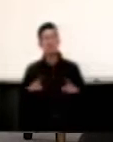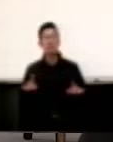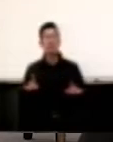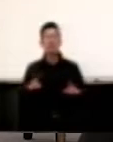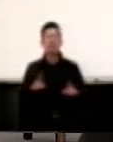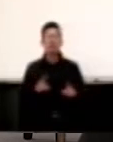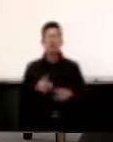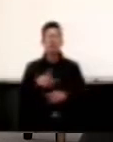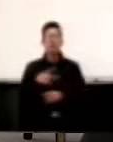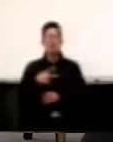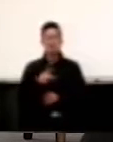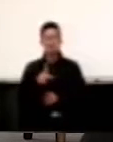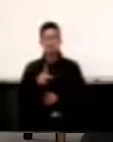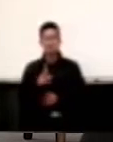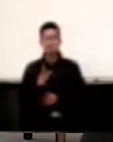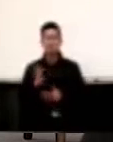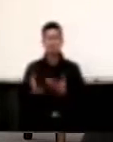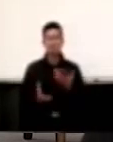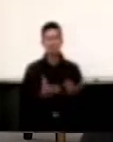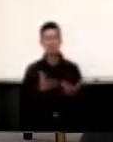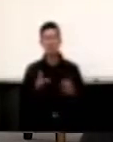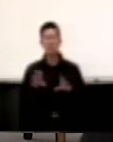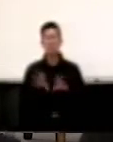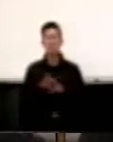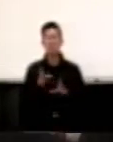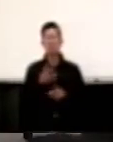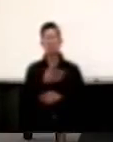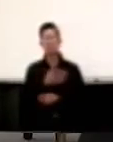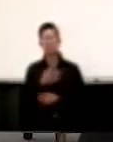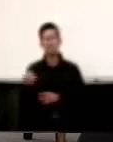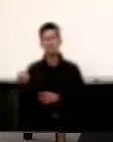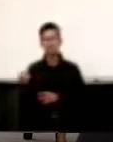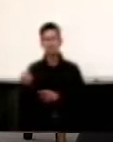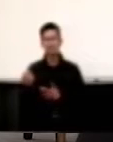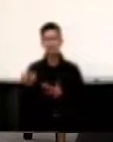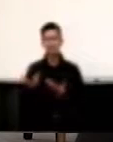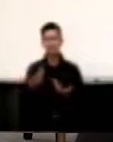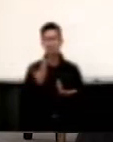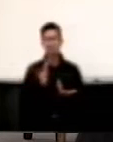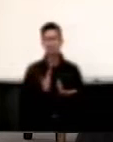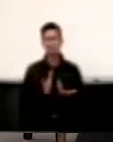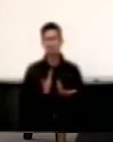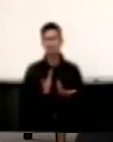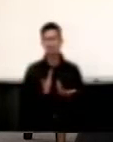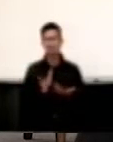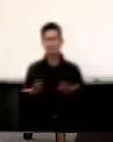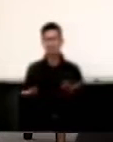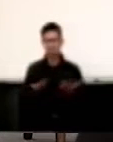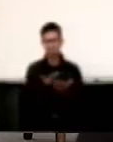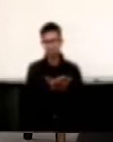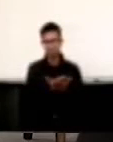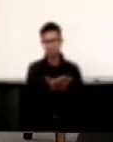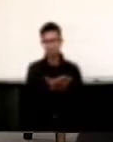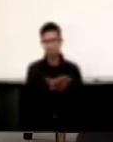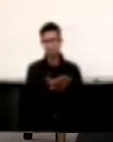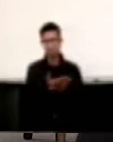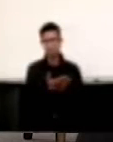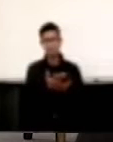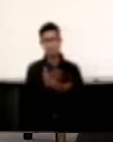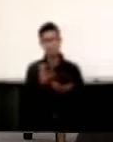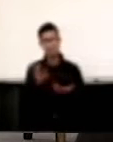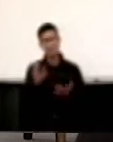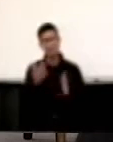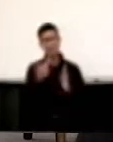que no puedan siquiera colaborar ni cooperar, por eso tampoco lo va a ver bien, creo yo, en el electorado. Entonces, más que cuestiones de cambio de reglas,